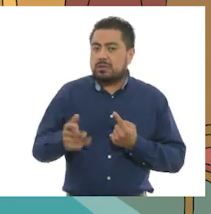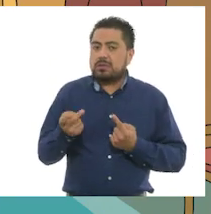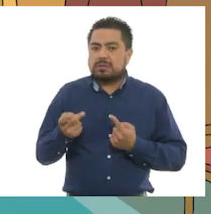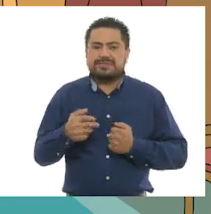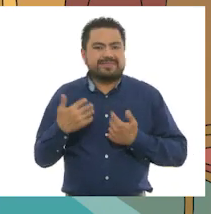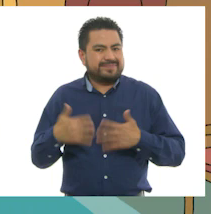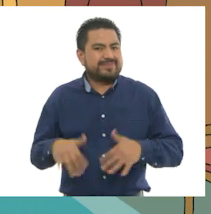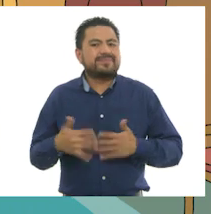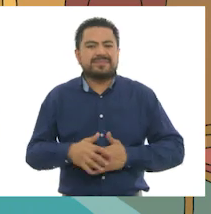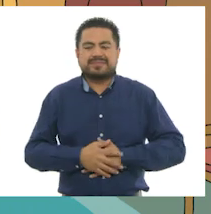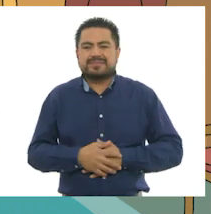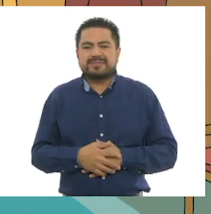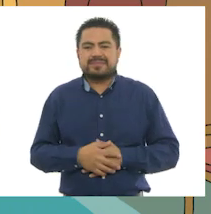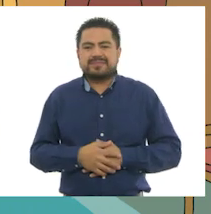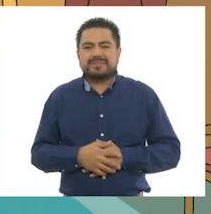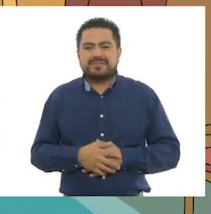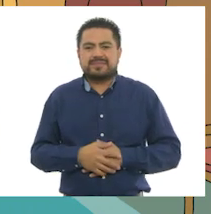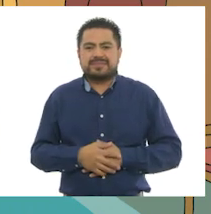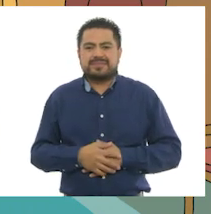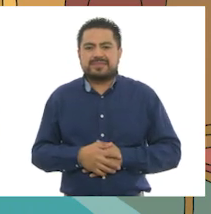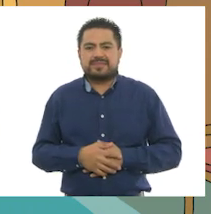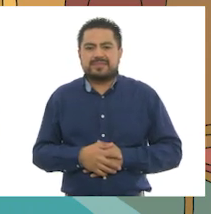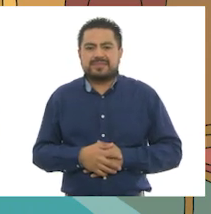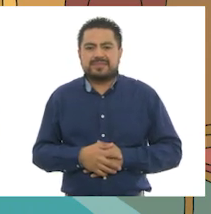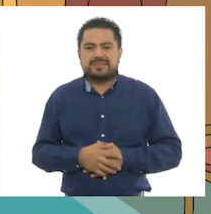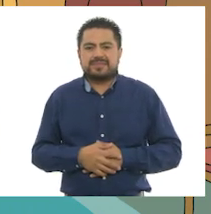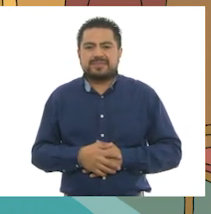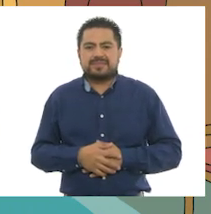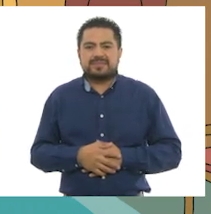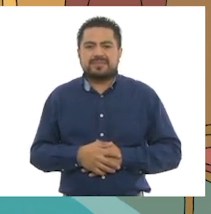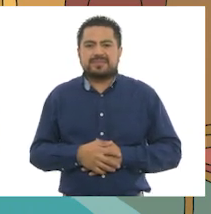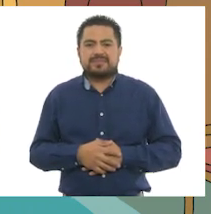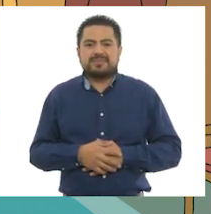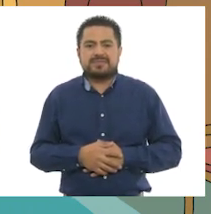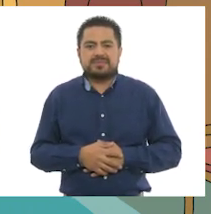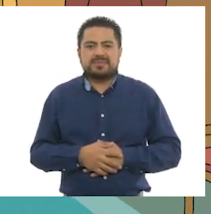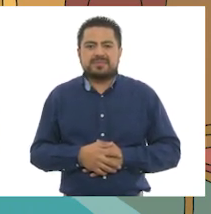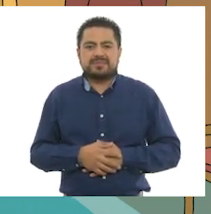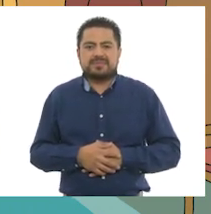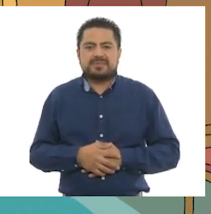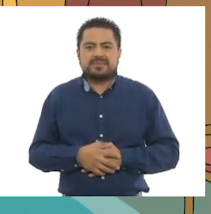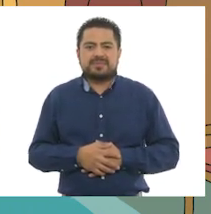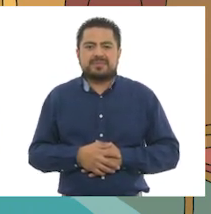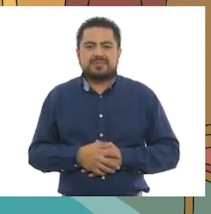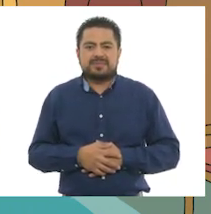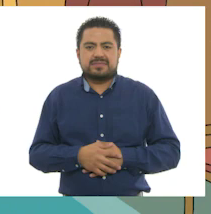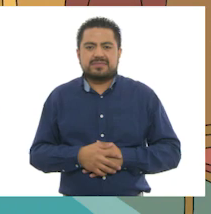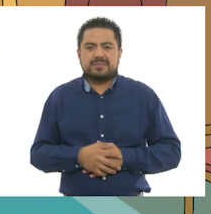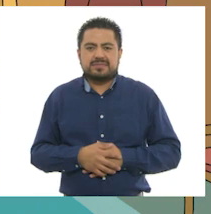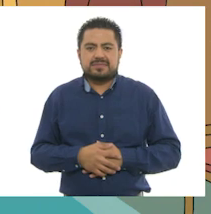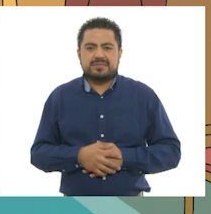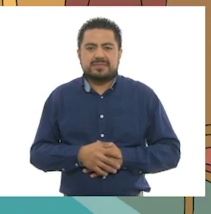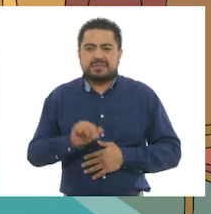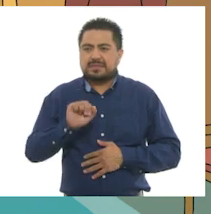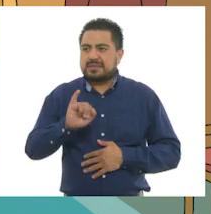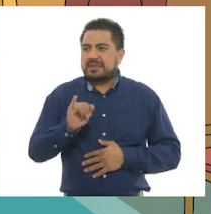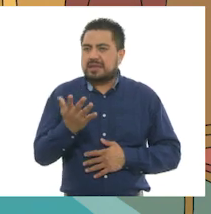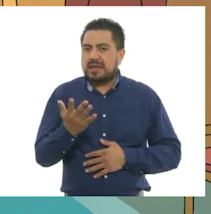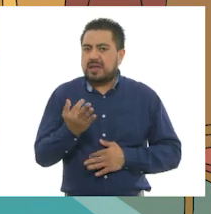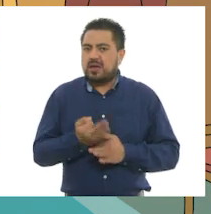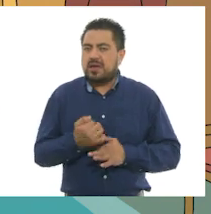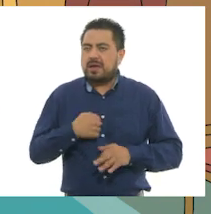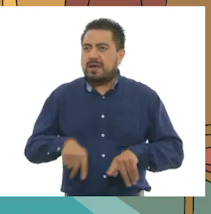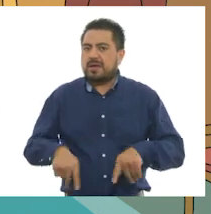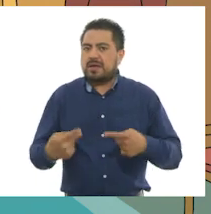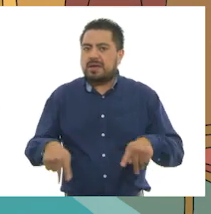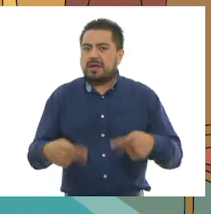Jejeje. Sí, ando vendiendo